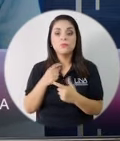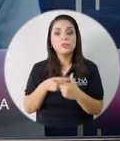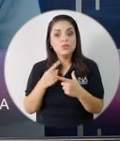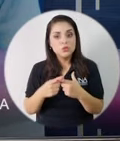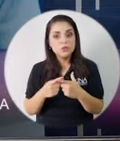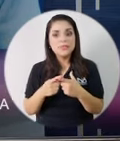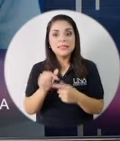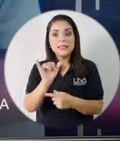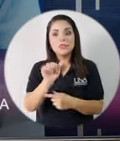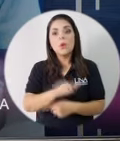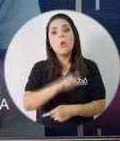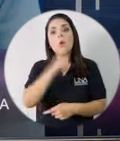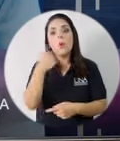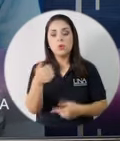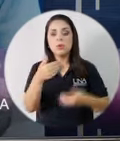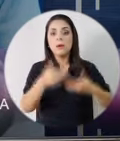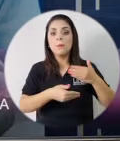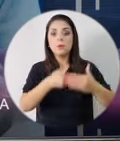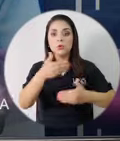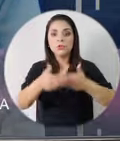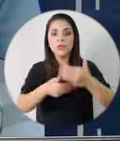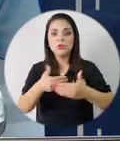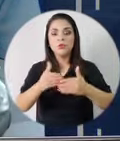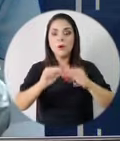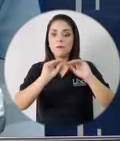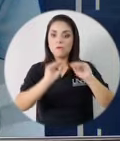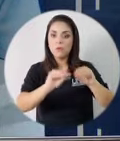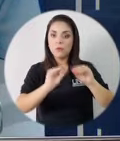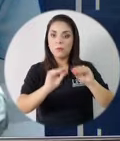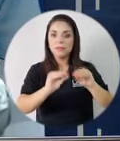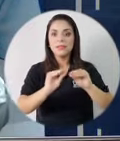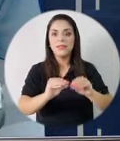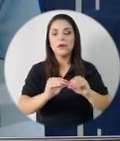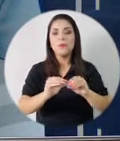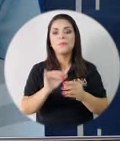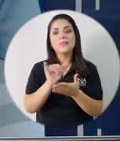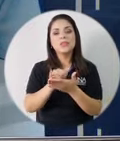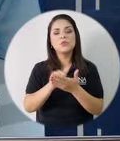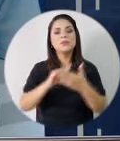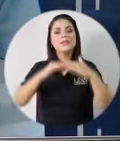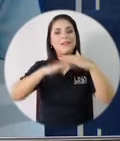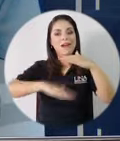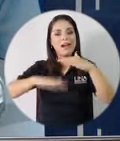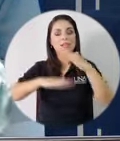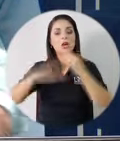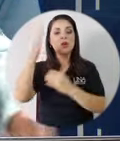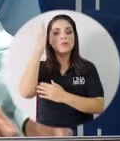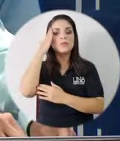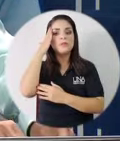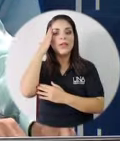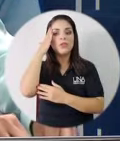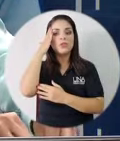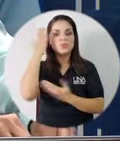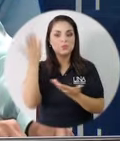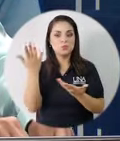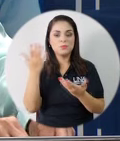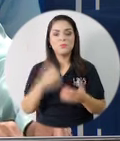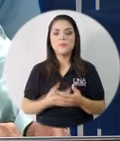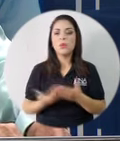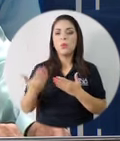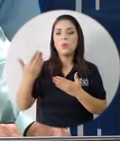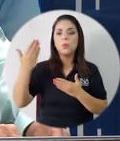años. Entonces implica otro tipo de proceso formativo que se basa en